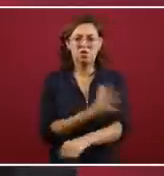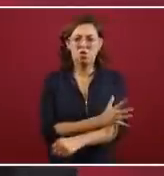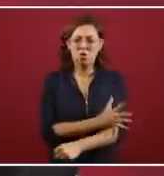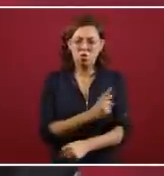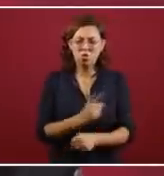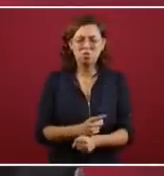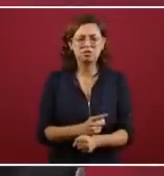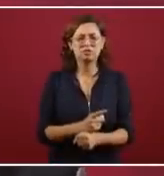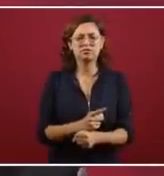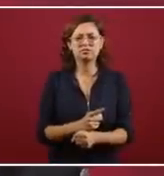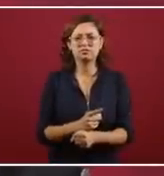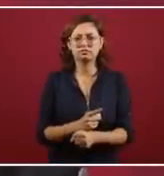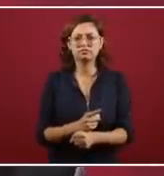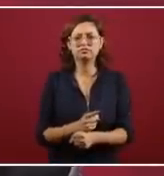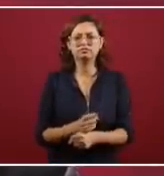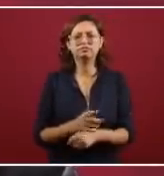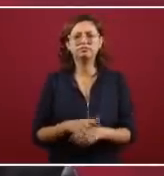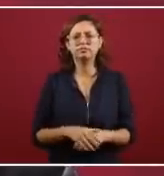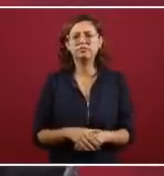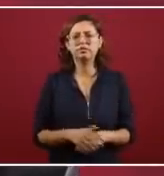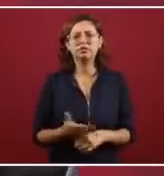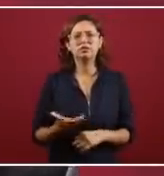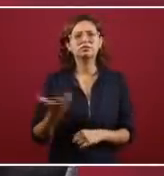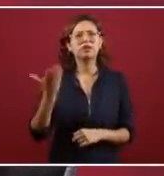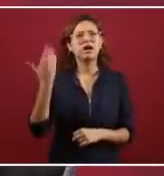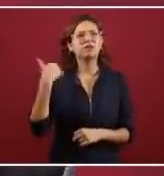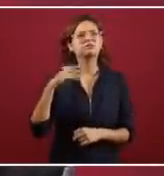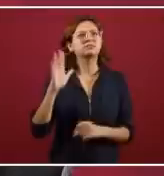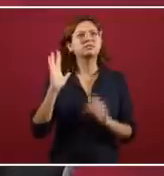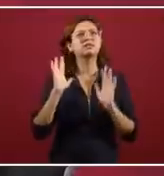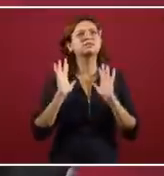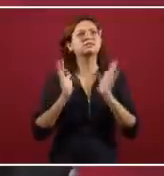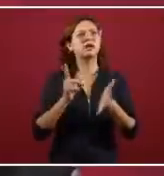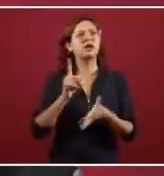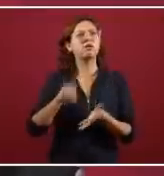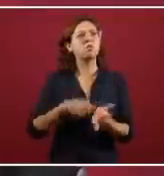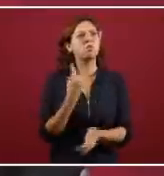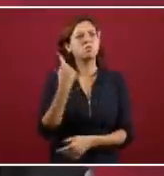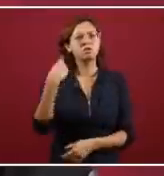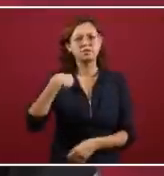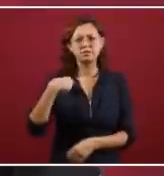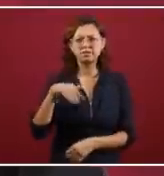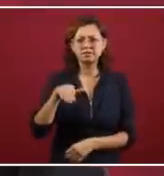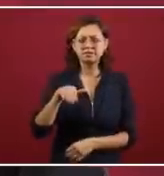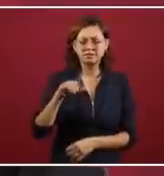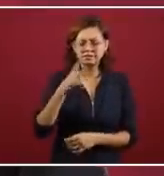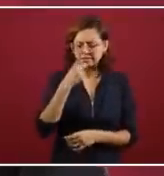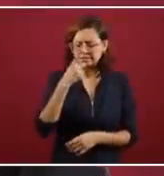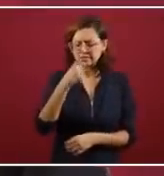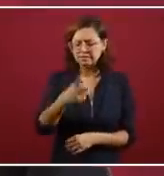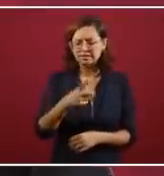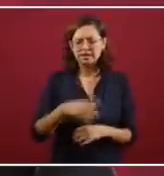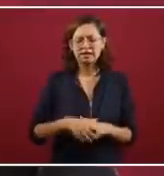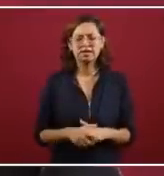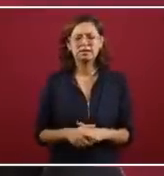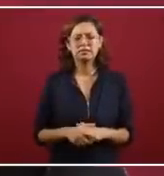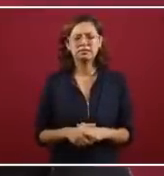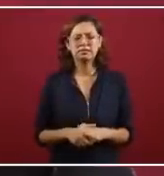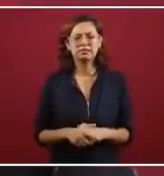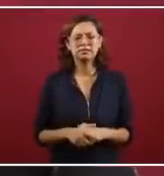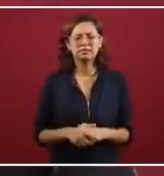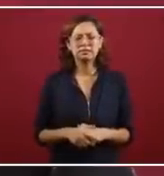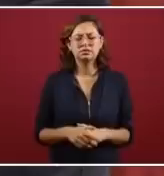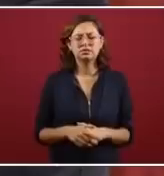honestas. Ya una vez yo comenté que cuando me tocó